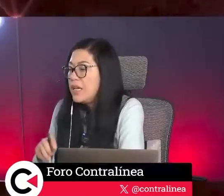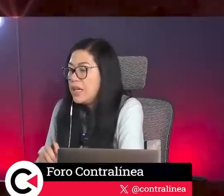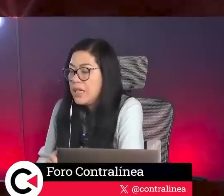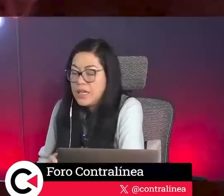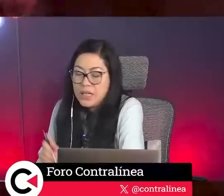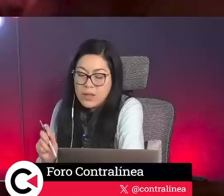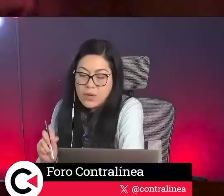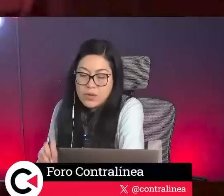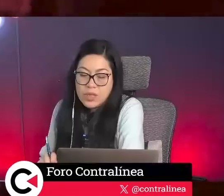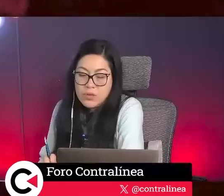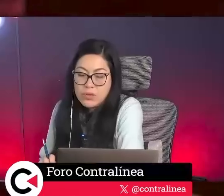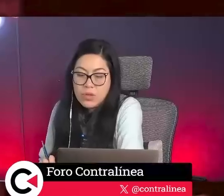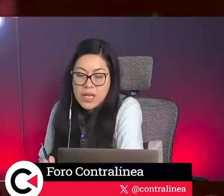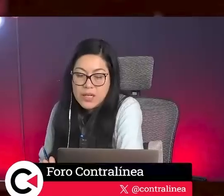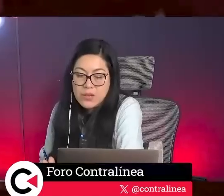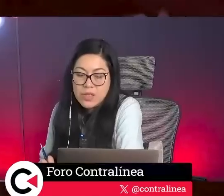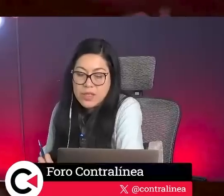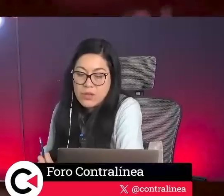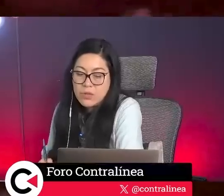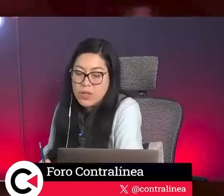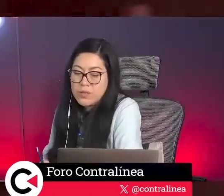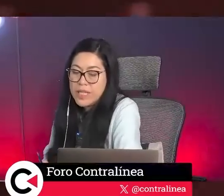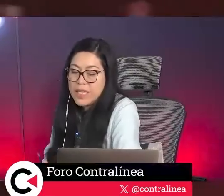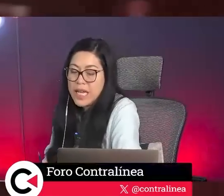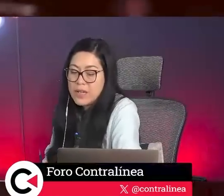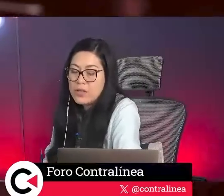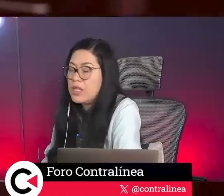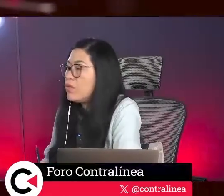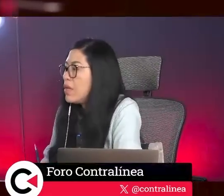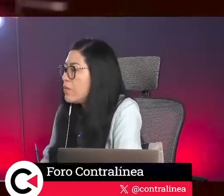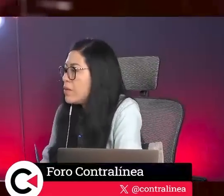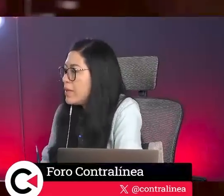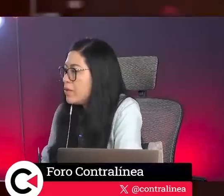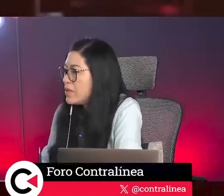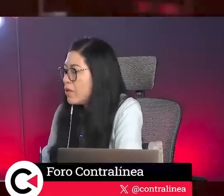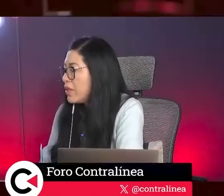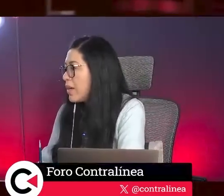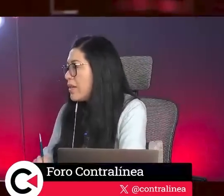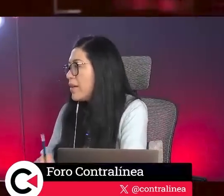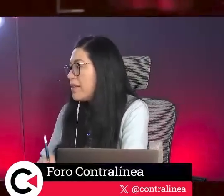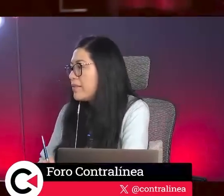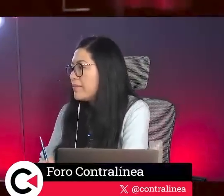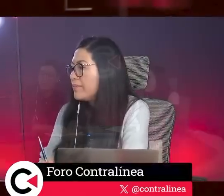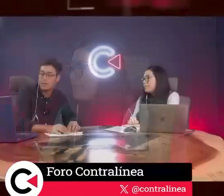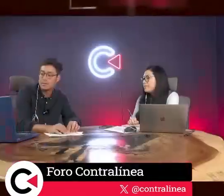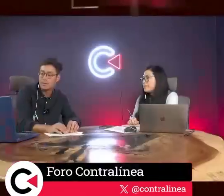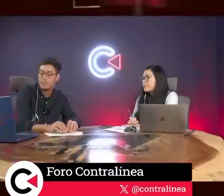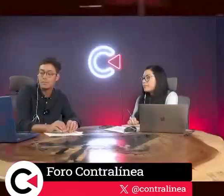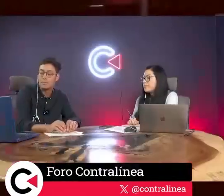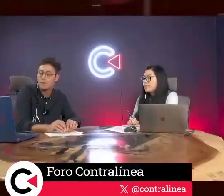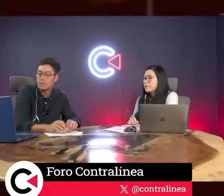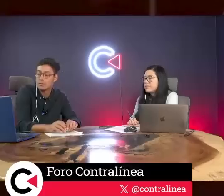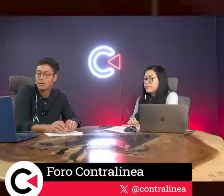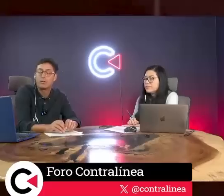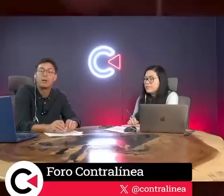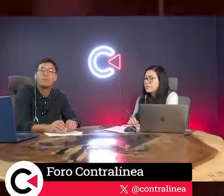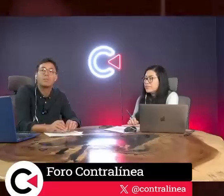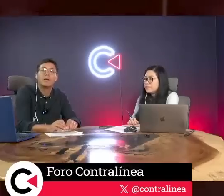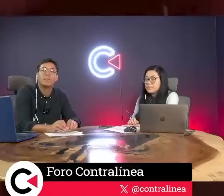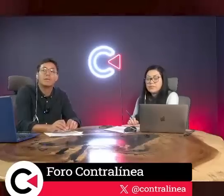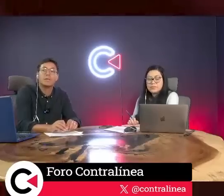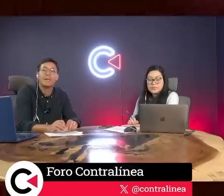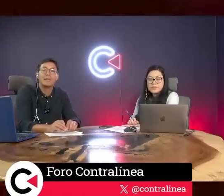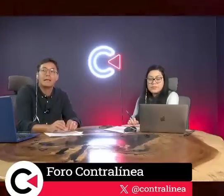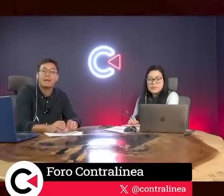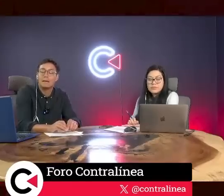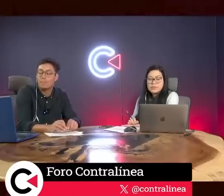presidenta constitucional de los Estados Unidos mexicanos. Sin duda un momento histórico, Aníbal. Así es un momento histórico, la